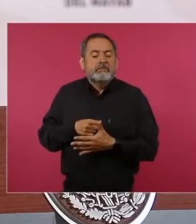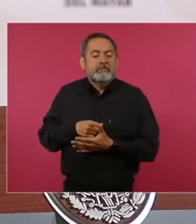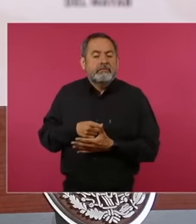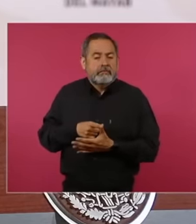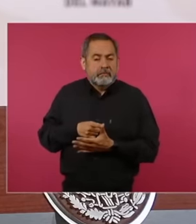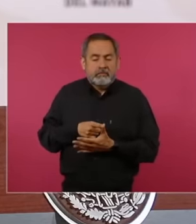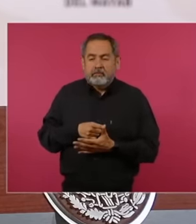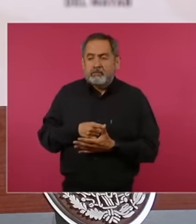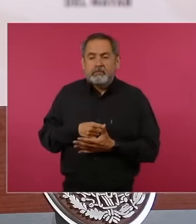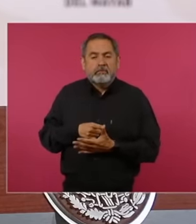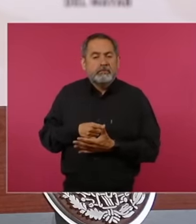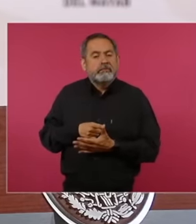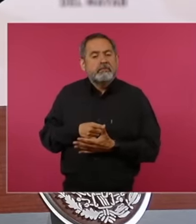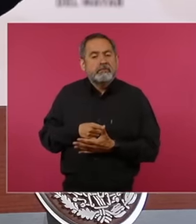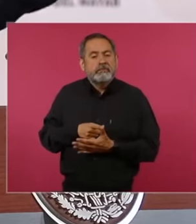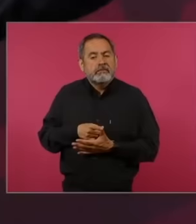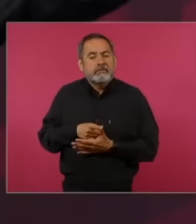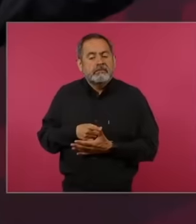con un